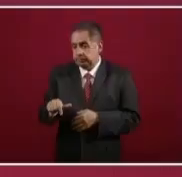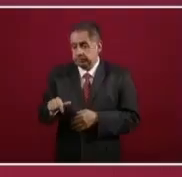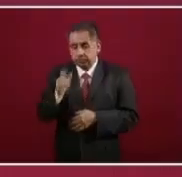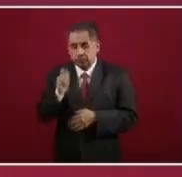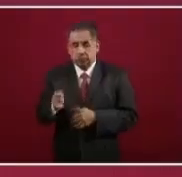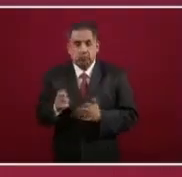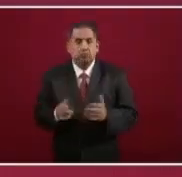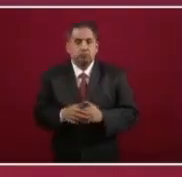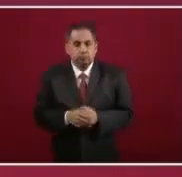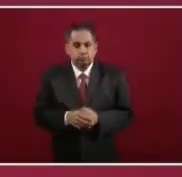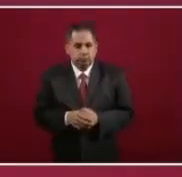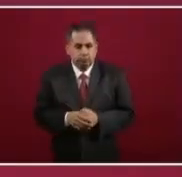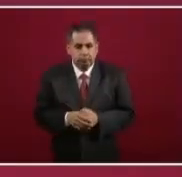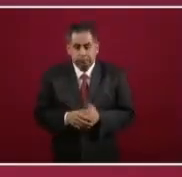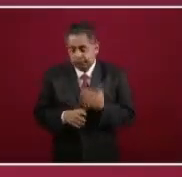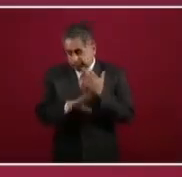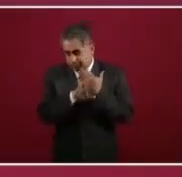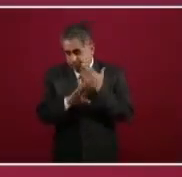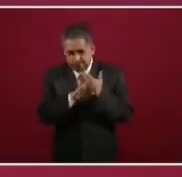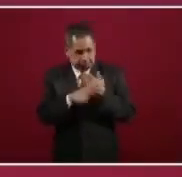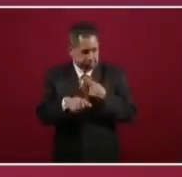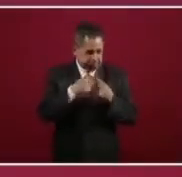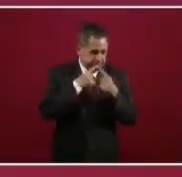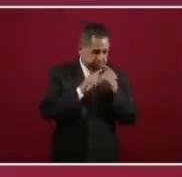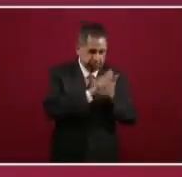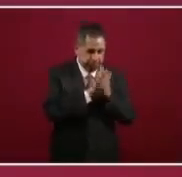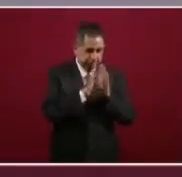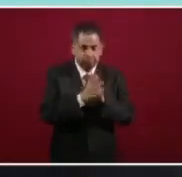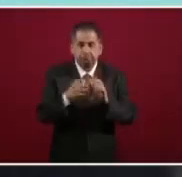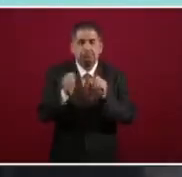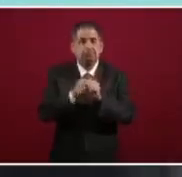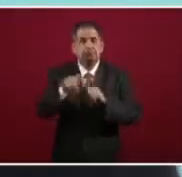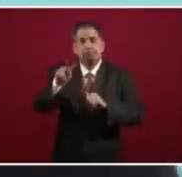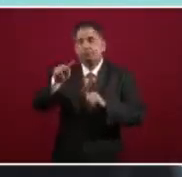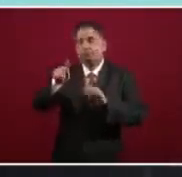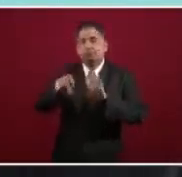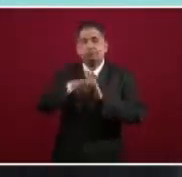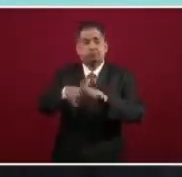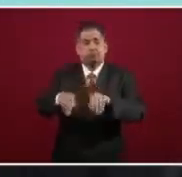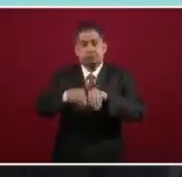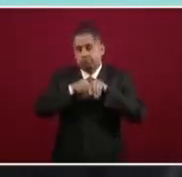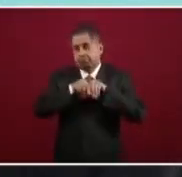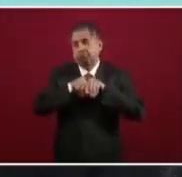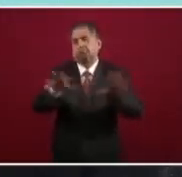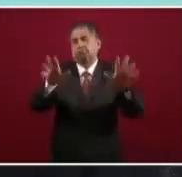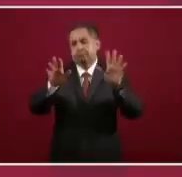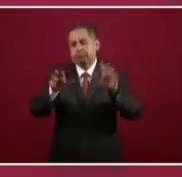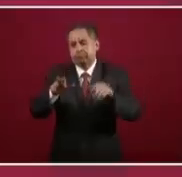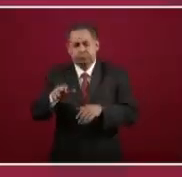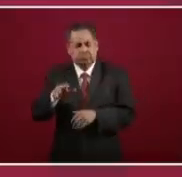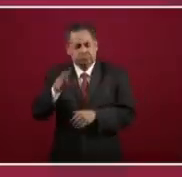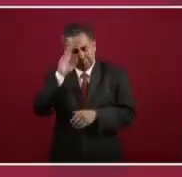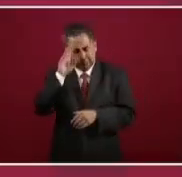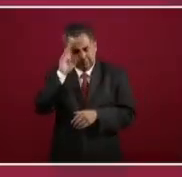fue cosa de ponerse de acuerdo con un medio de comunicación y vámonos